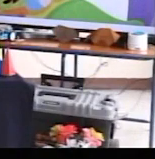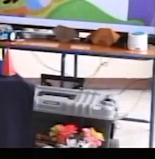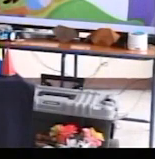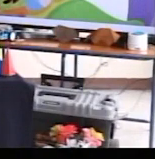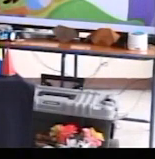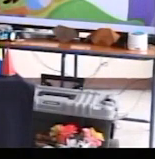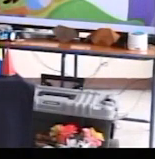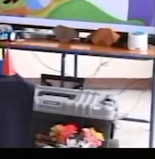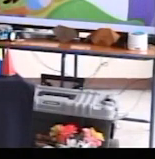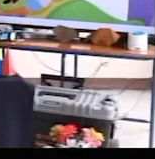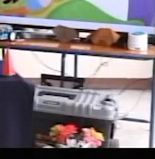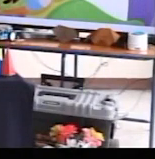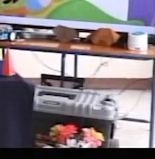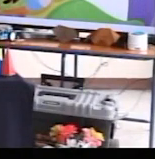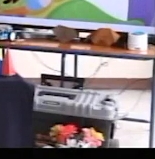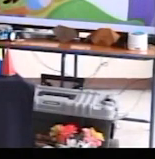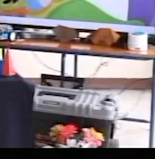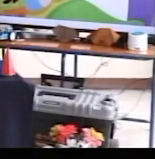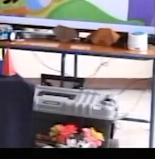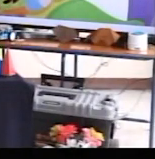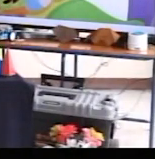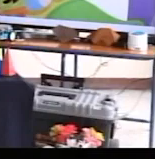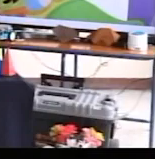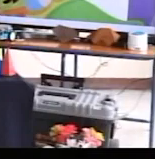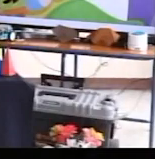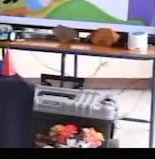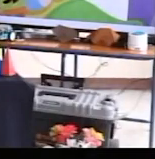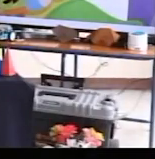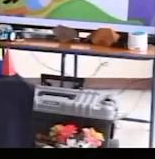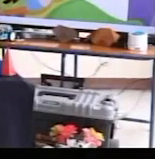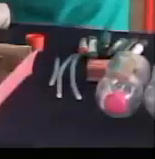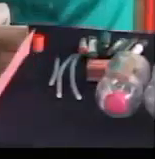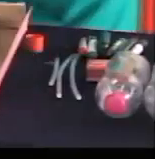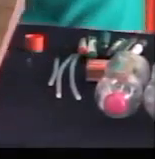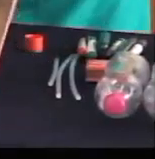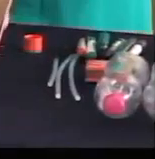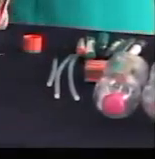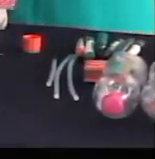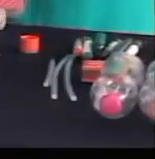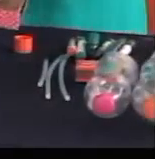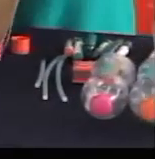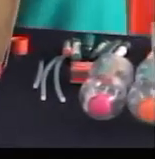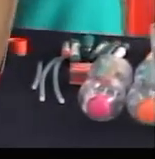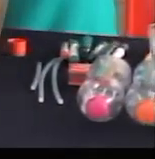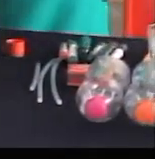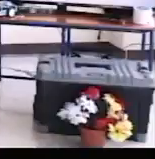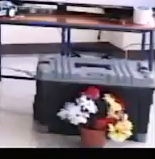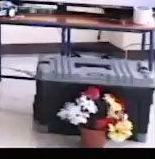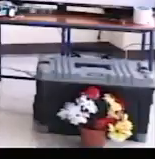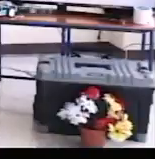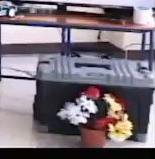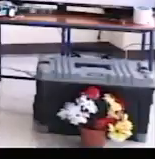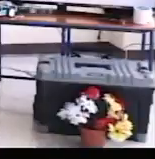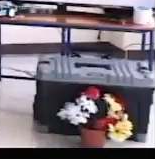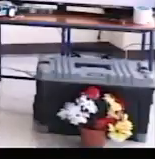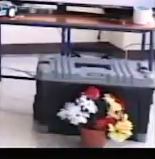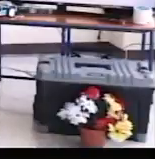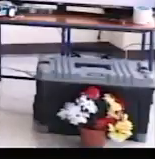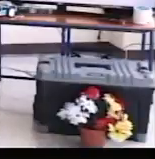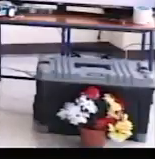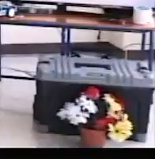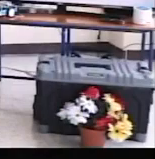por medio de gestos, movimientos corporales o en forma oral, y utiliza disciplinas artísticas como